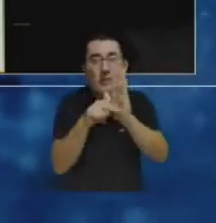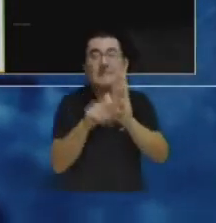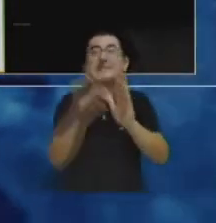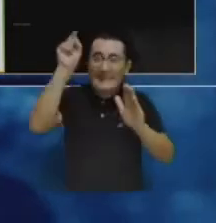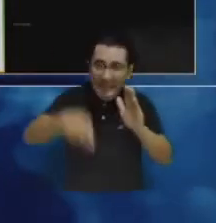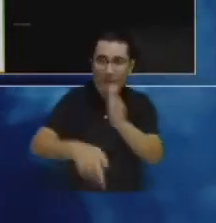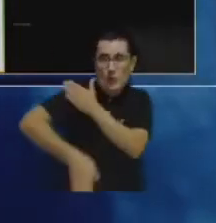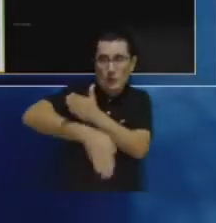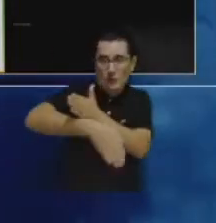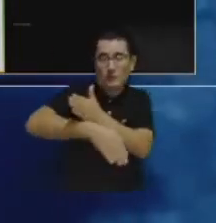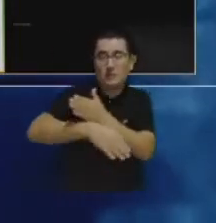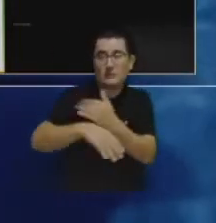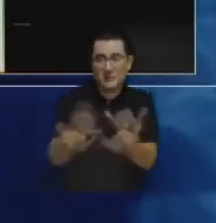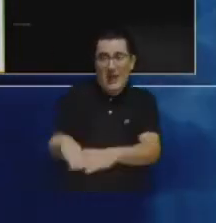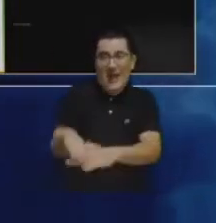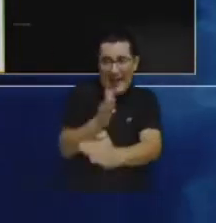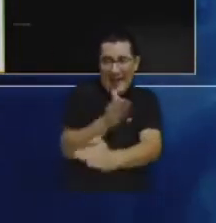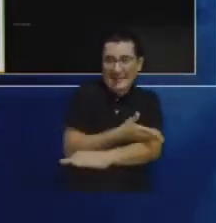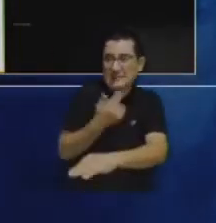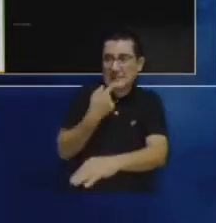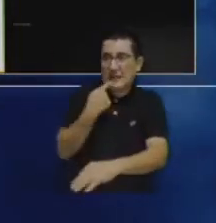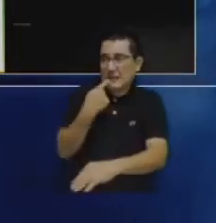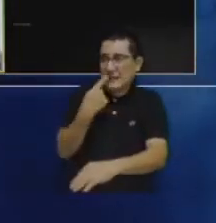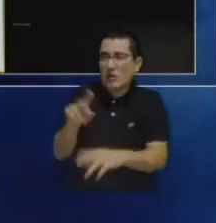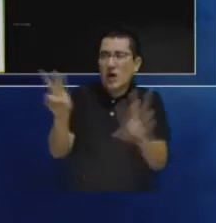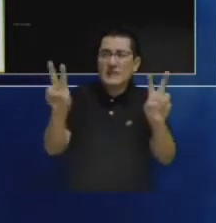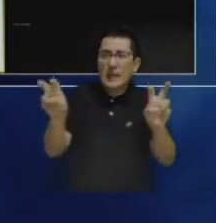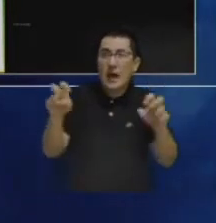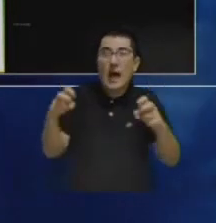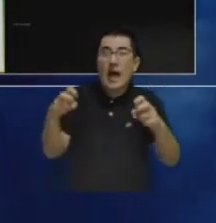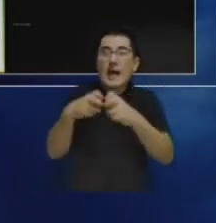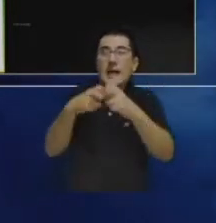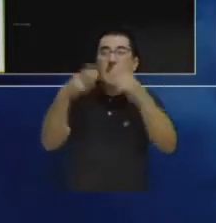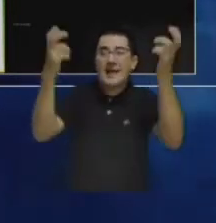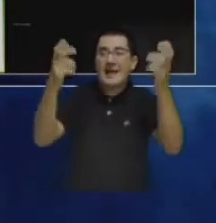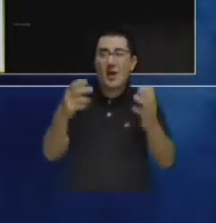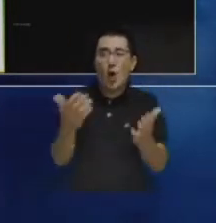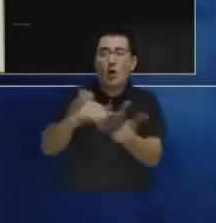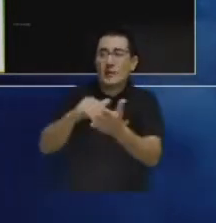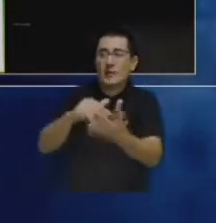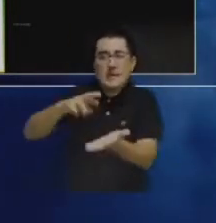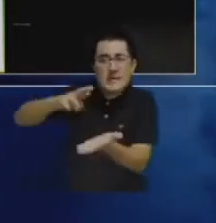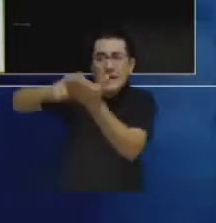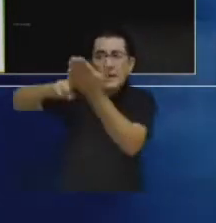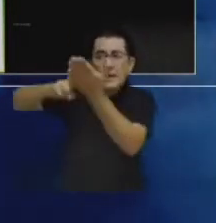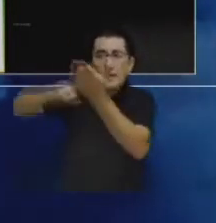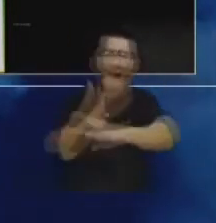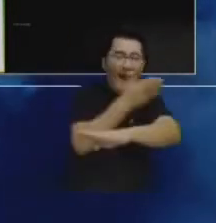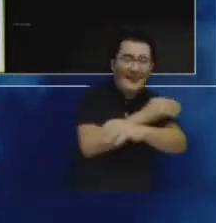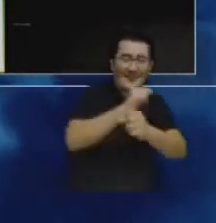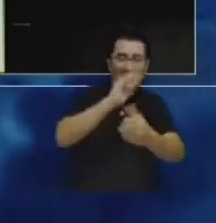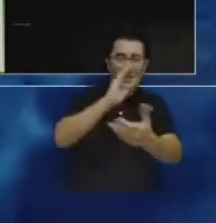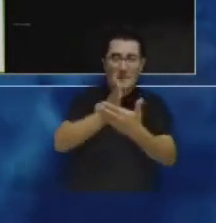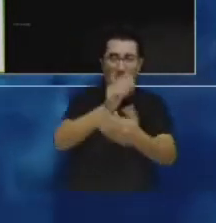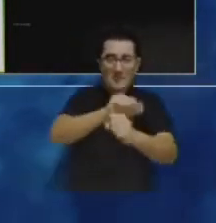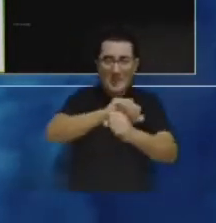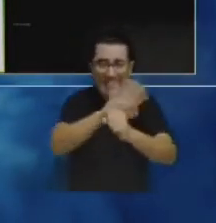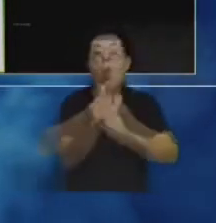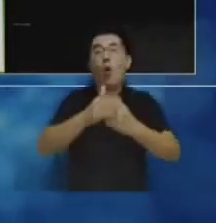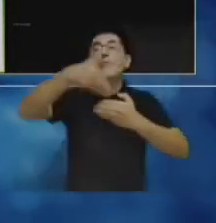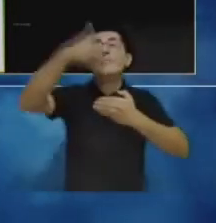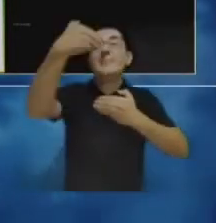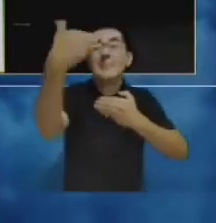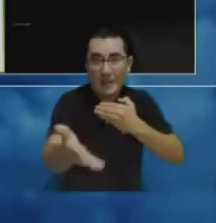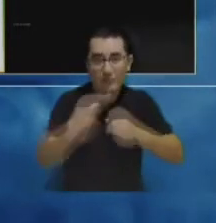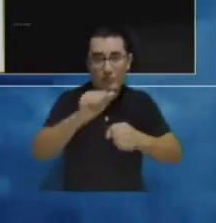sea, eso yo creo que ya no es solamente un tema de reactivación como durante la pandemia y pospandemia, sino que ya tenemos que seguir viendo mucho más hacia allá.